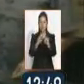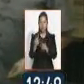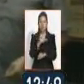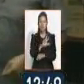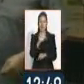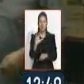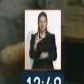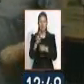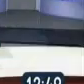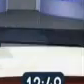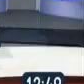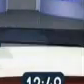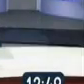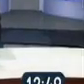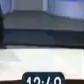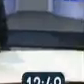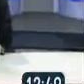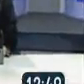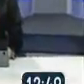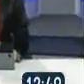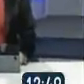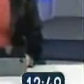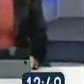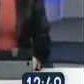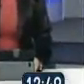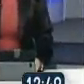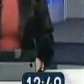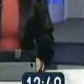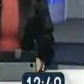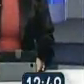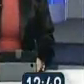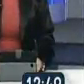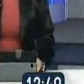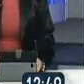países del globo. Según informe del Tribunal Electoral Departamental en Santa